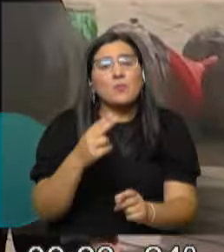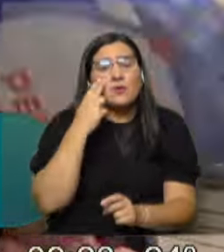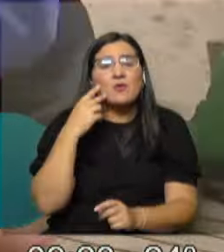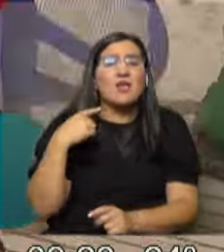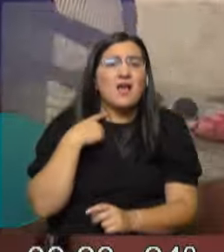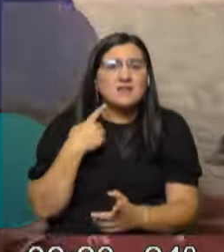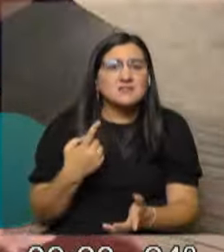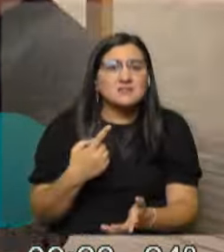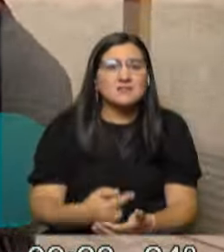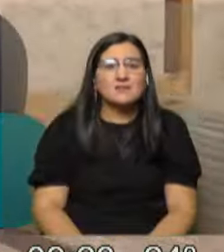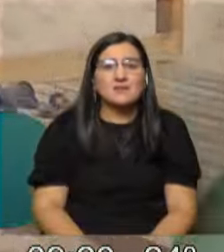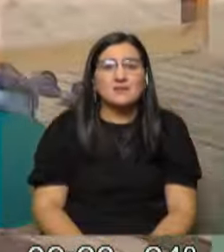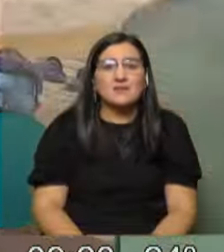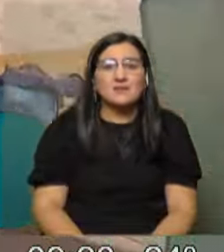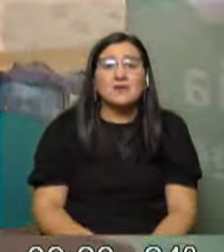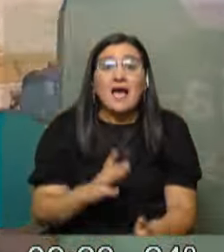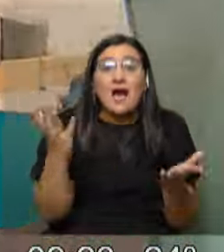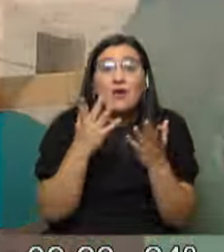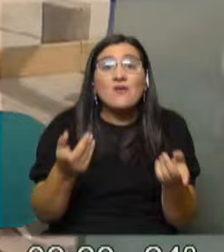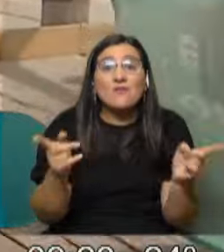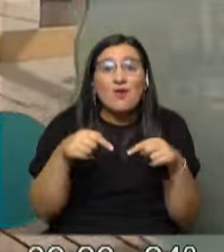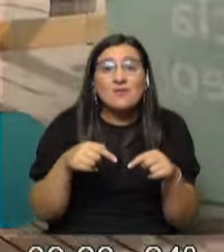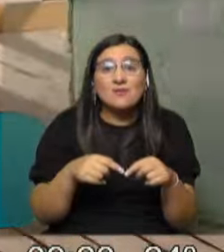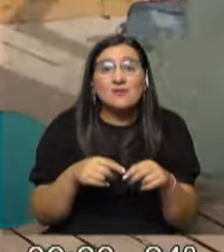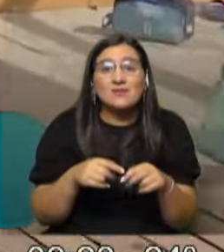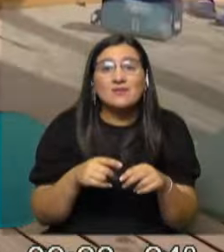vamos arriba. El vecino ahí también cortando.